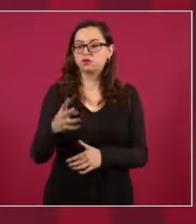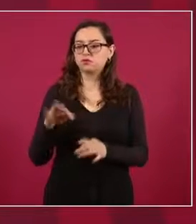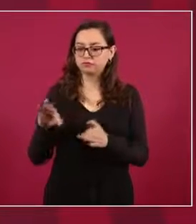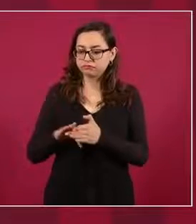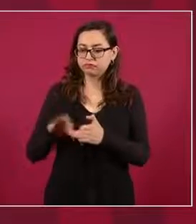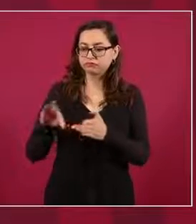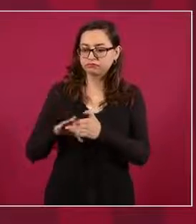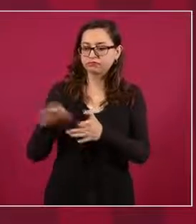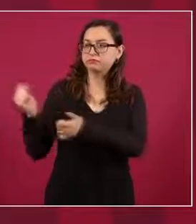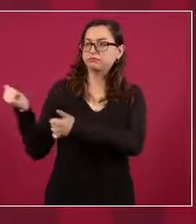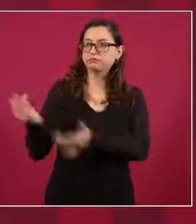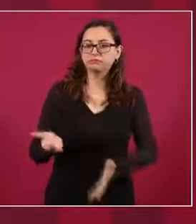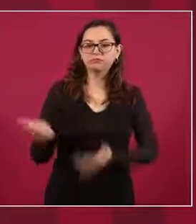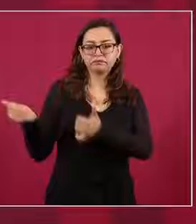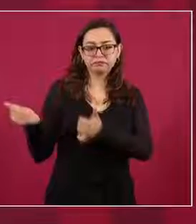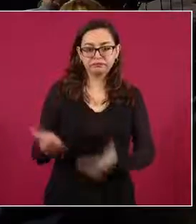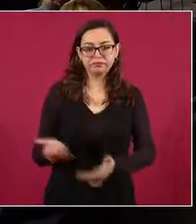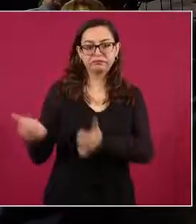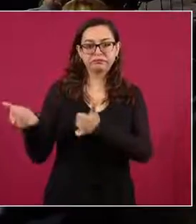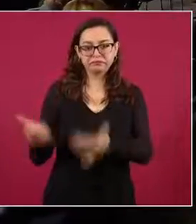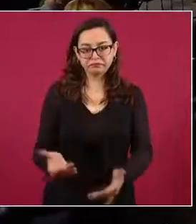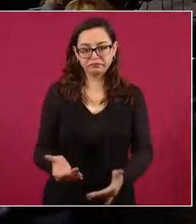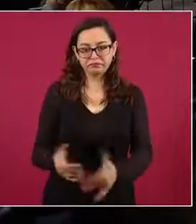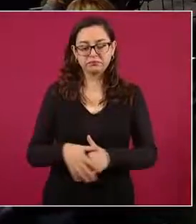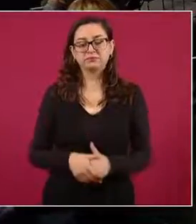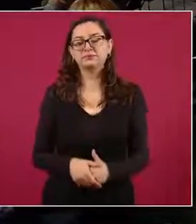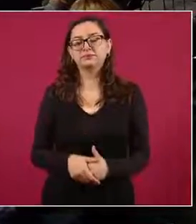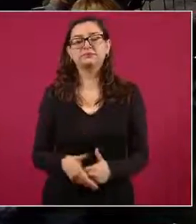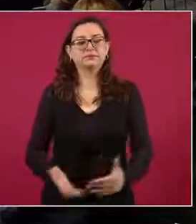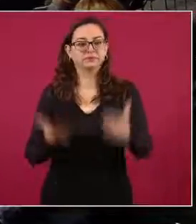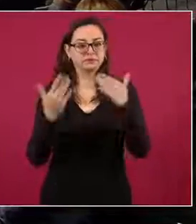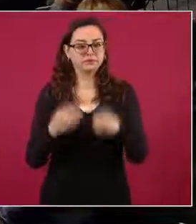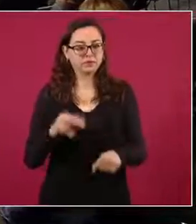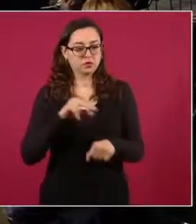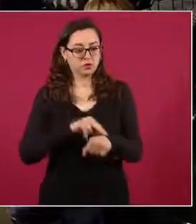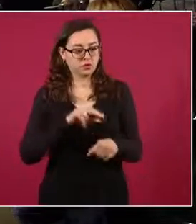Pero bueno, vamos a que nos informe el doctor.